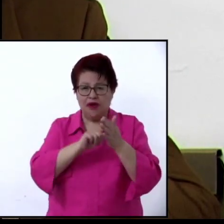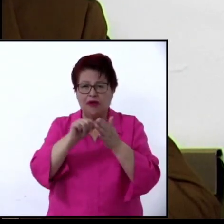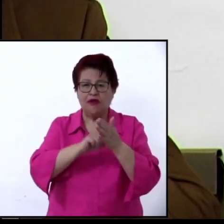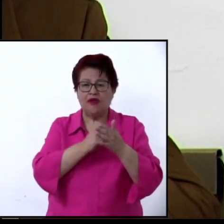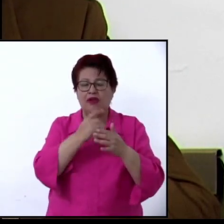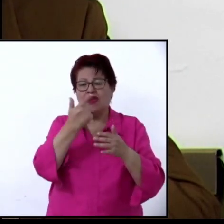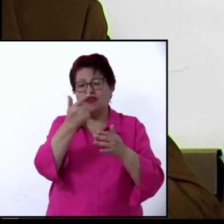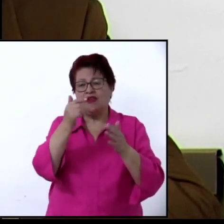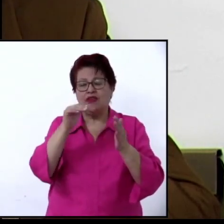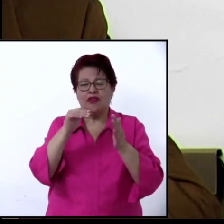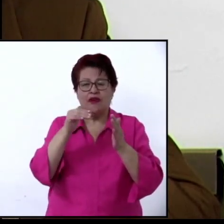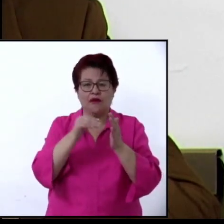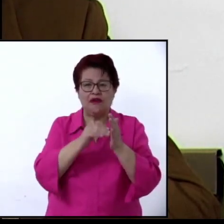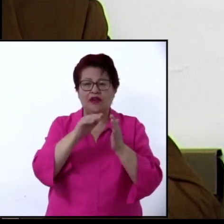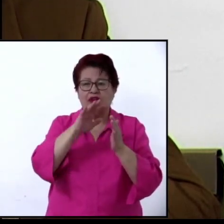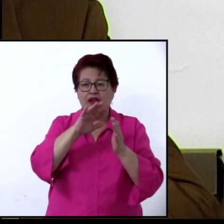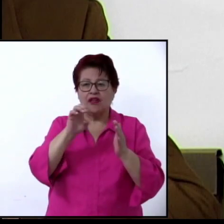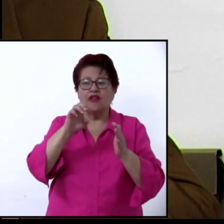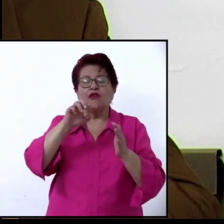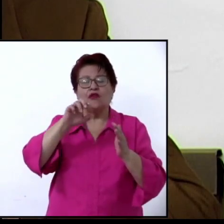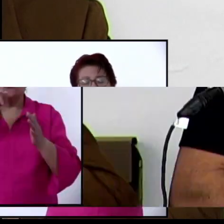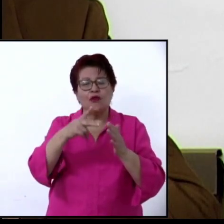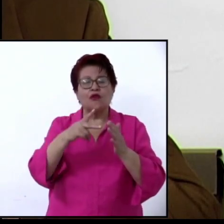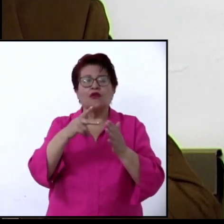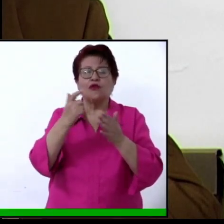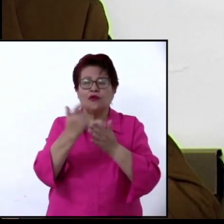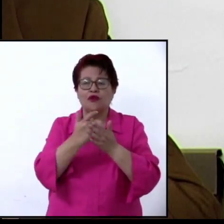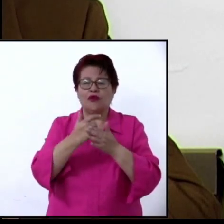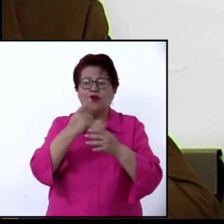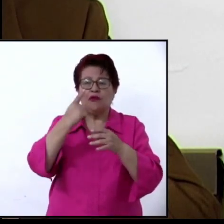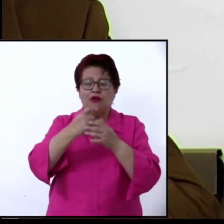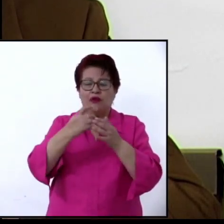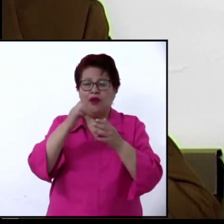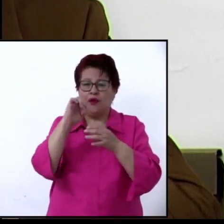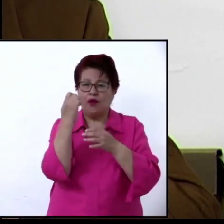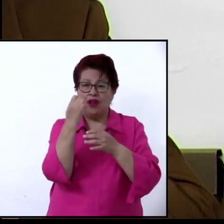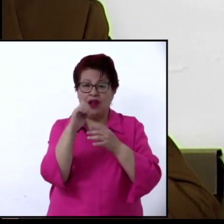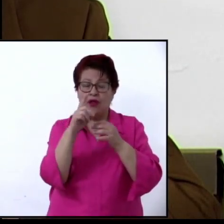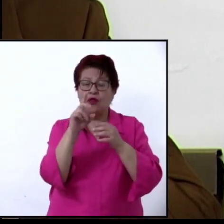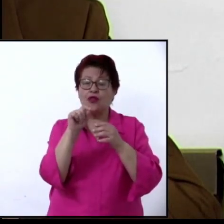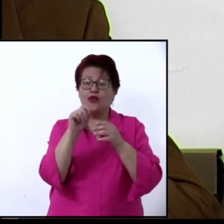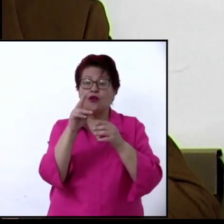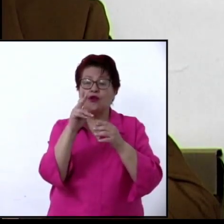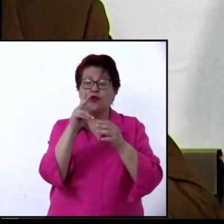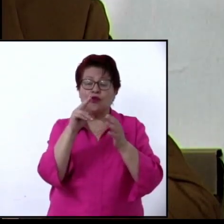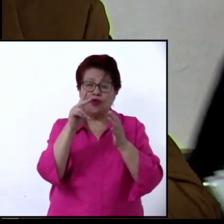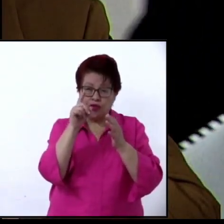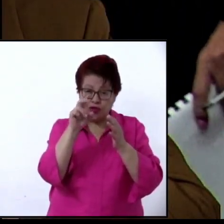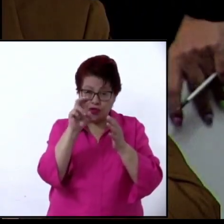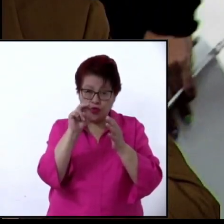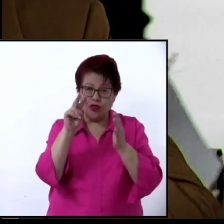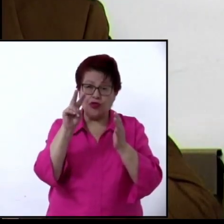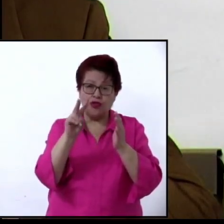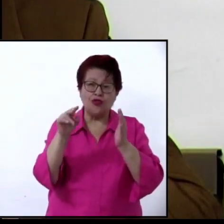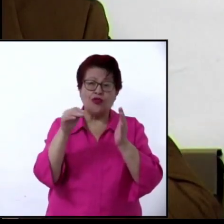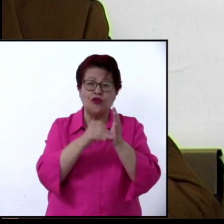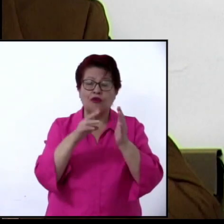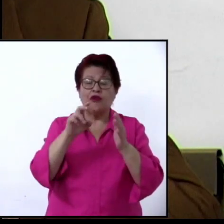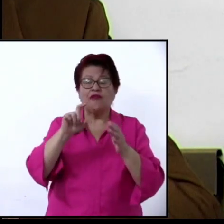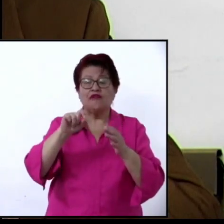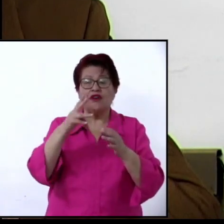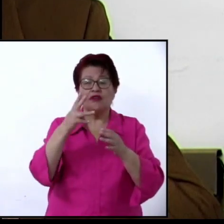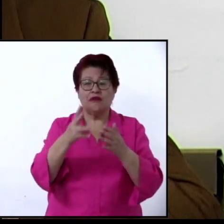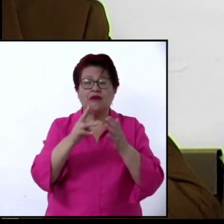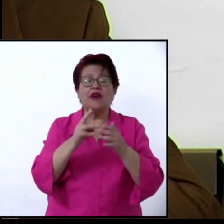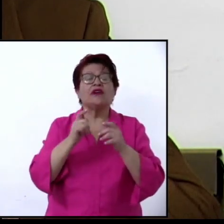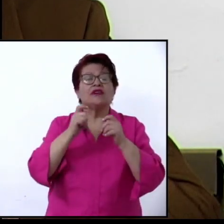a 7.508 pesos mensuales a partir del 1 de enero, lo cual realmente me parece que es un tema significativo